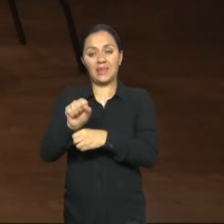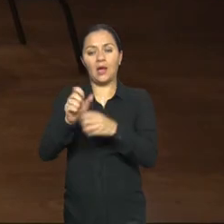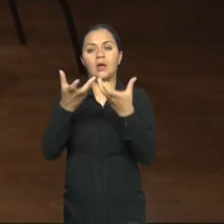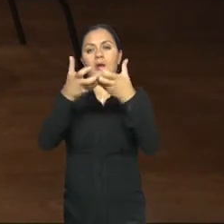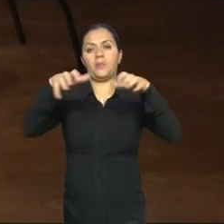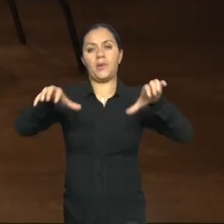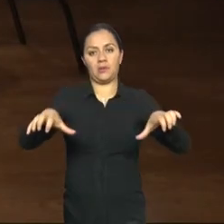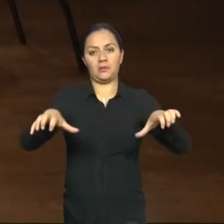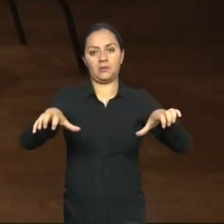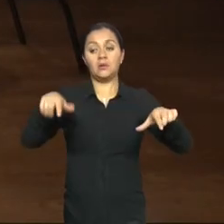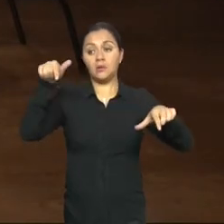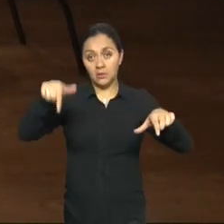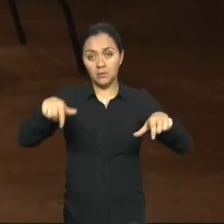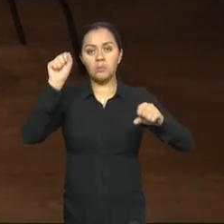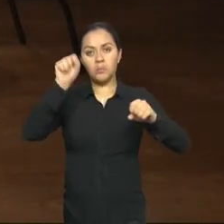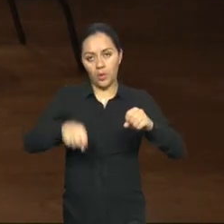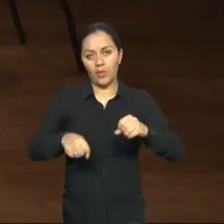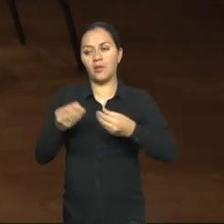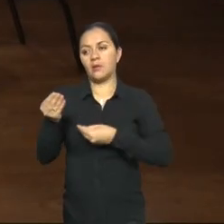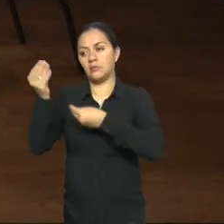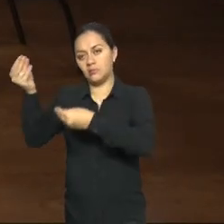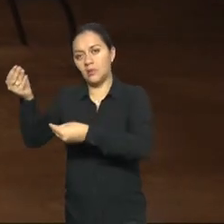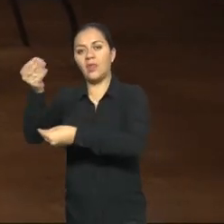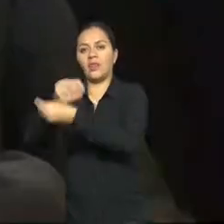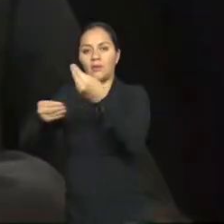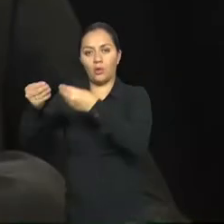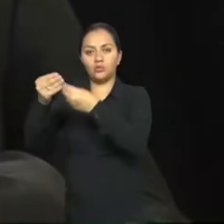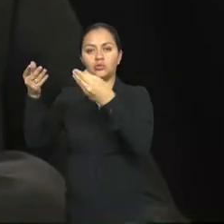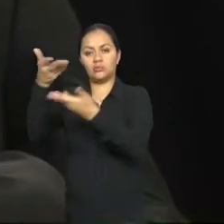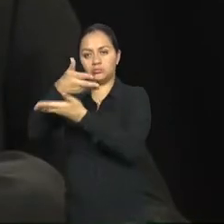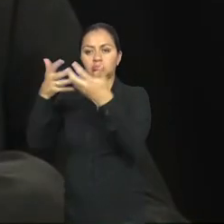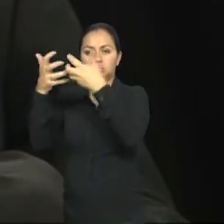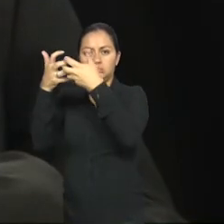de impuesto a la renta, en la cual será una devolución